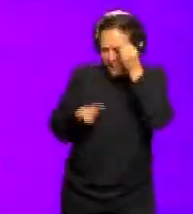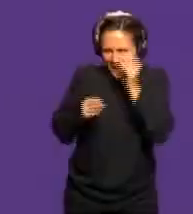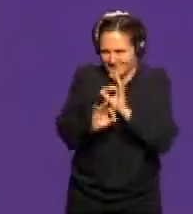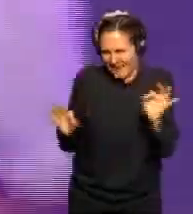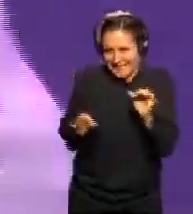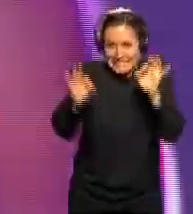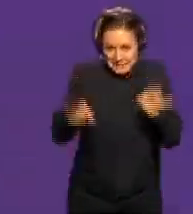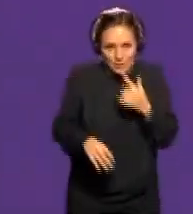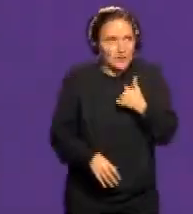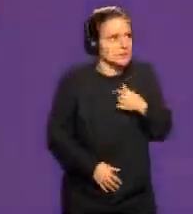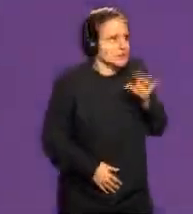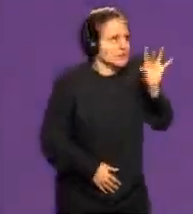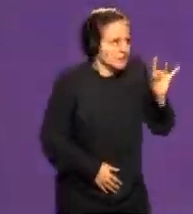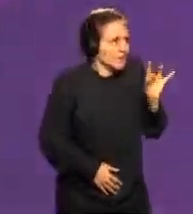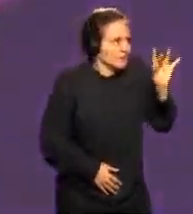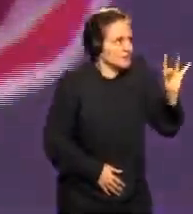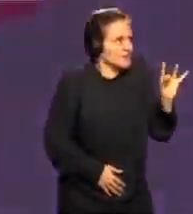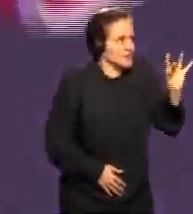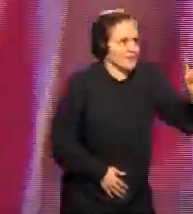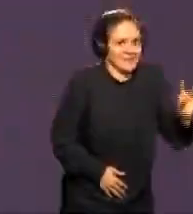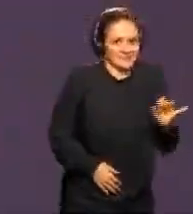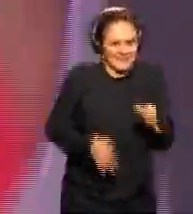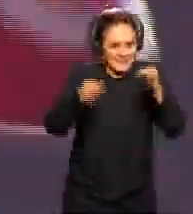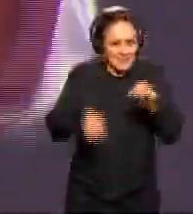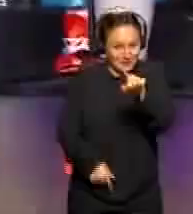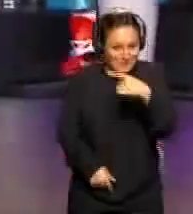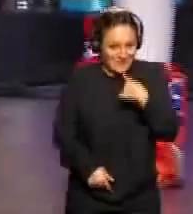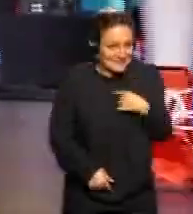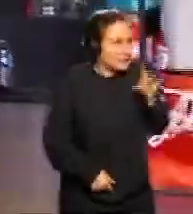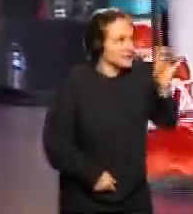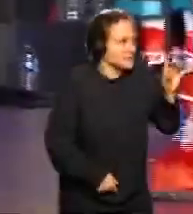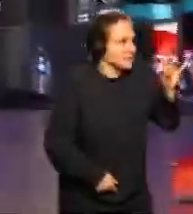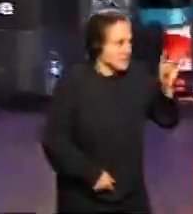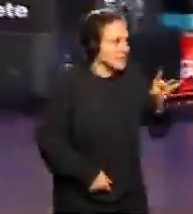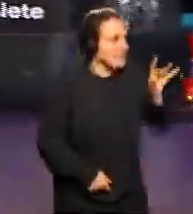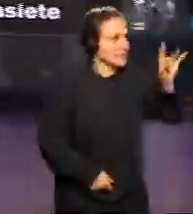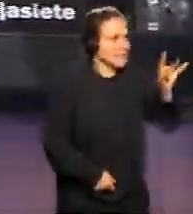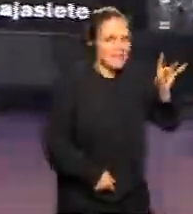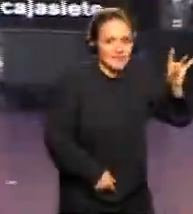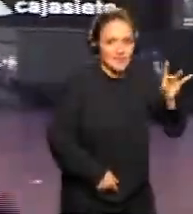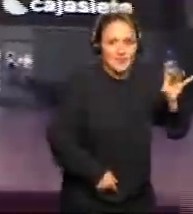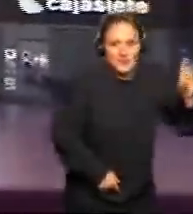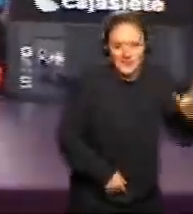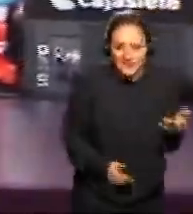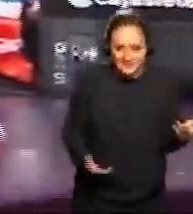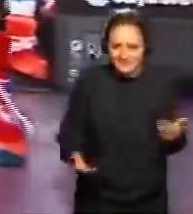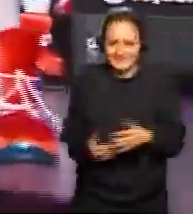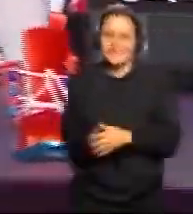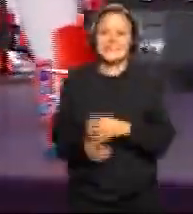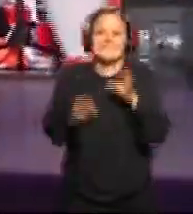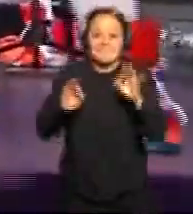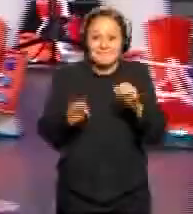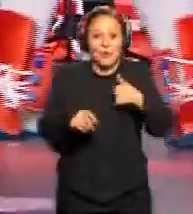Seguro me dices que sí, que sí, que sí, que sí. Seguro me dices que sí, que sí, que sí, que sí. Que